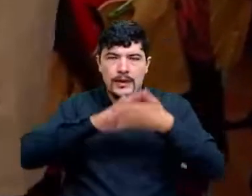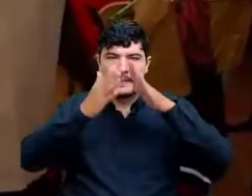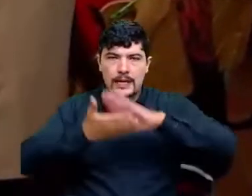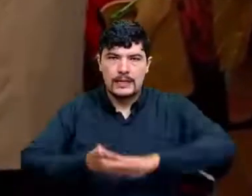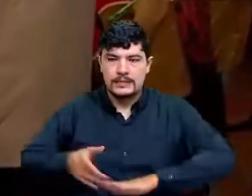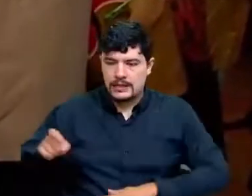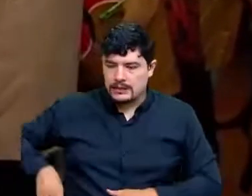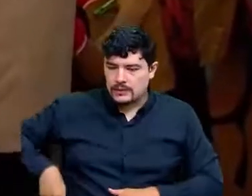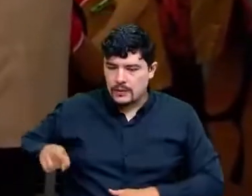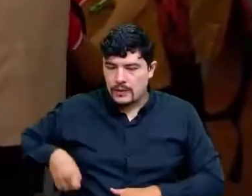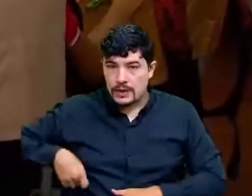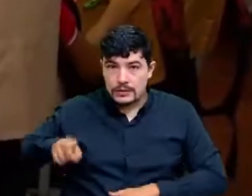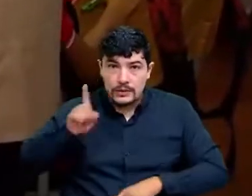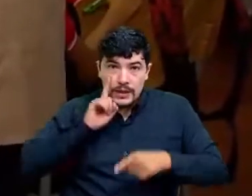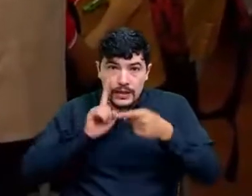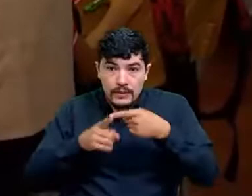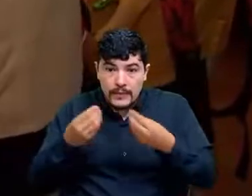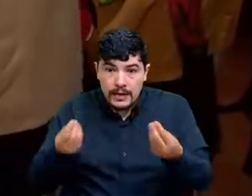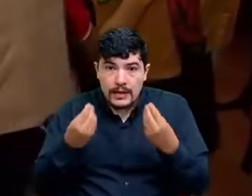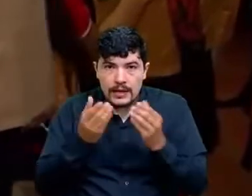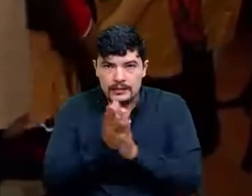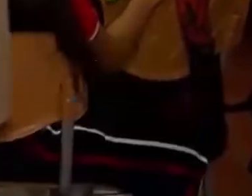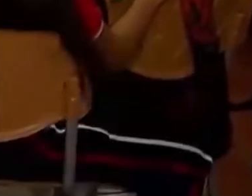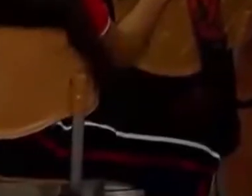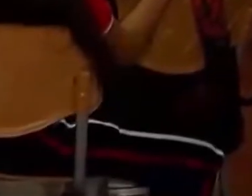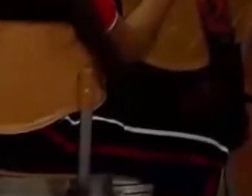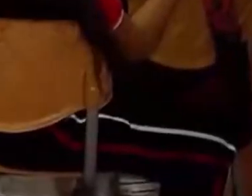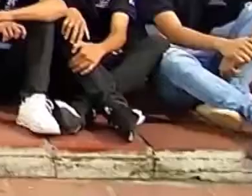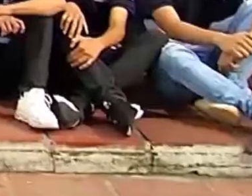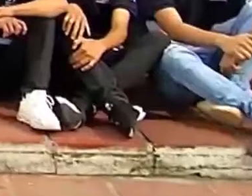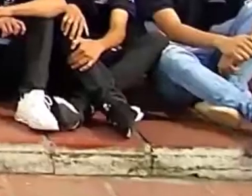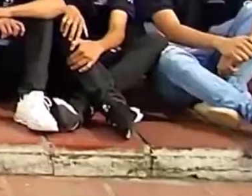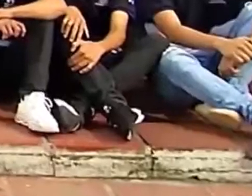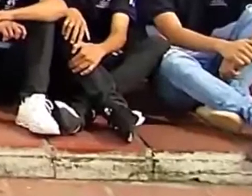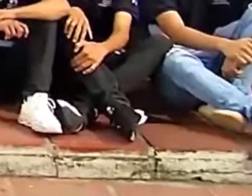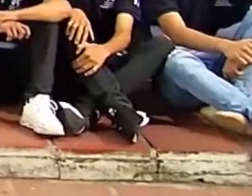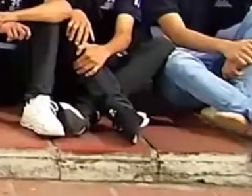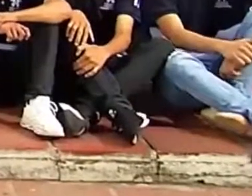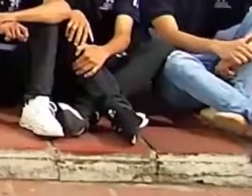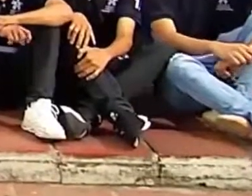Esto con el fin que más estudiantes se sumen a este tipo de iniciativas.